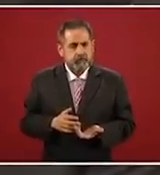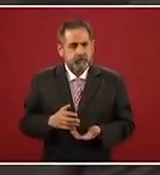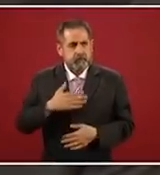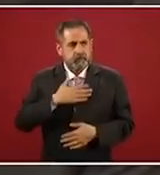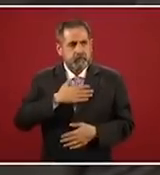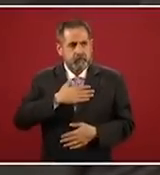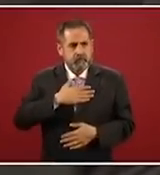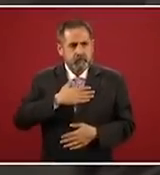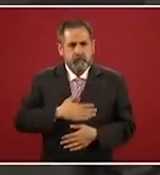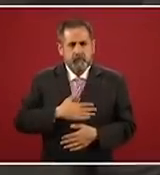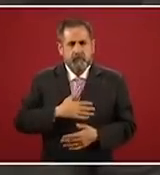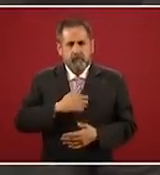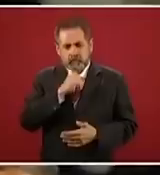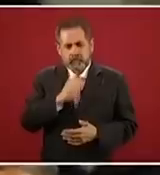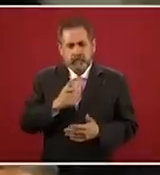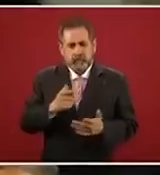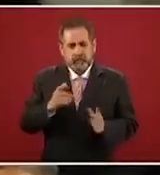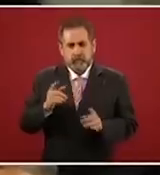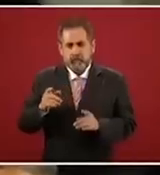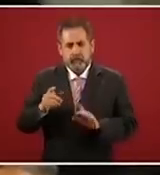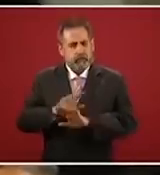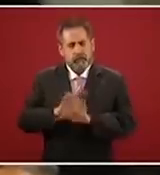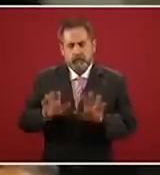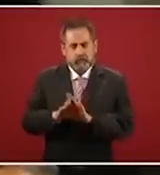justo ni democrático.